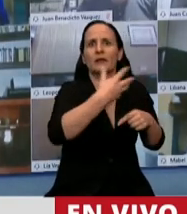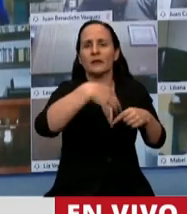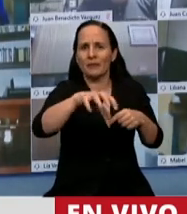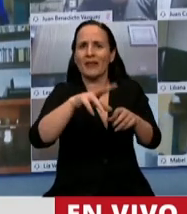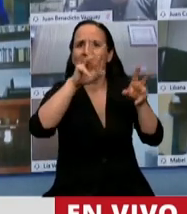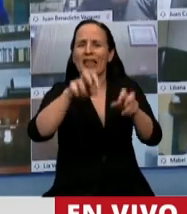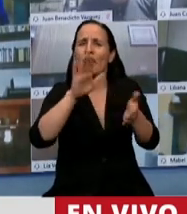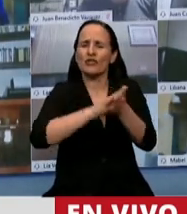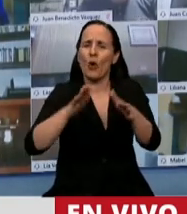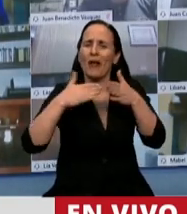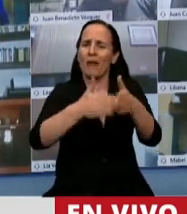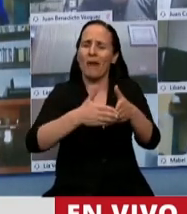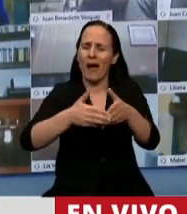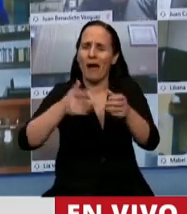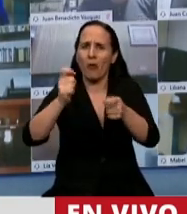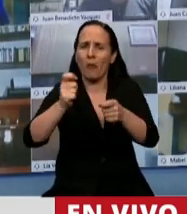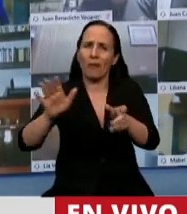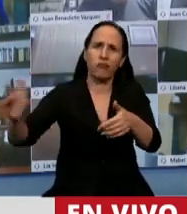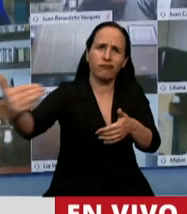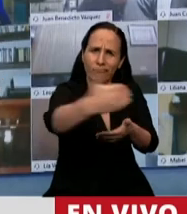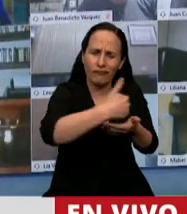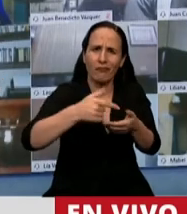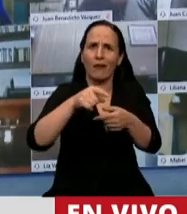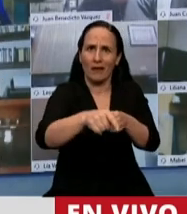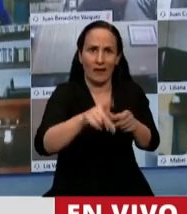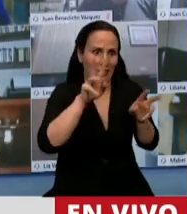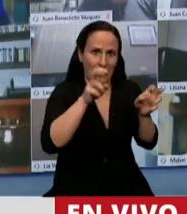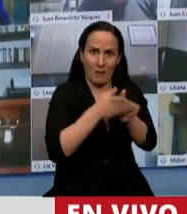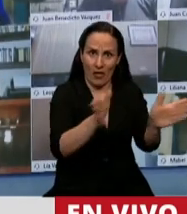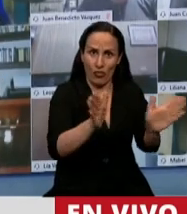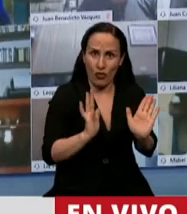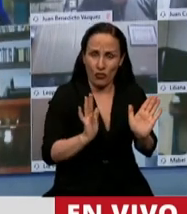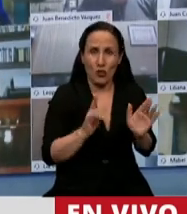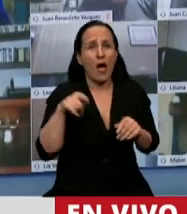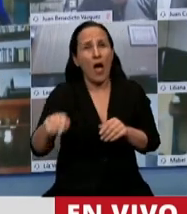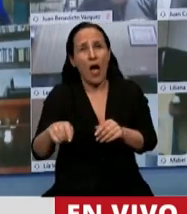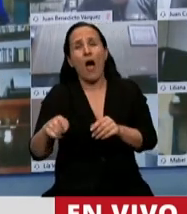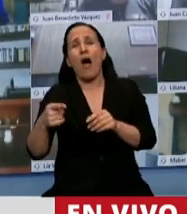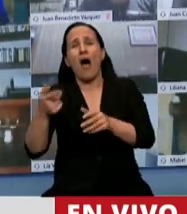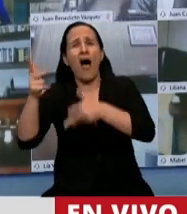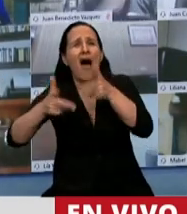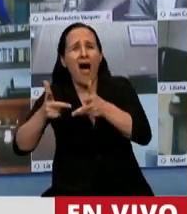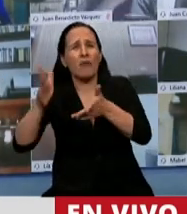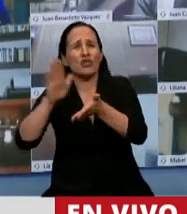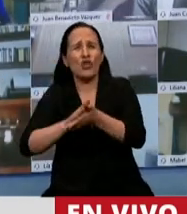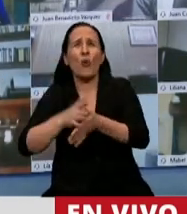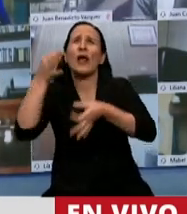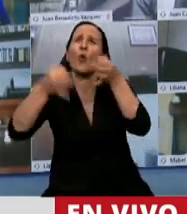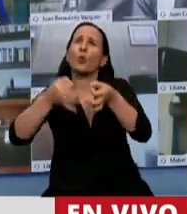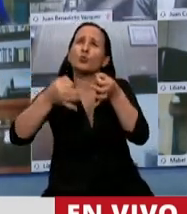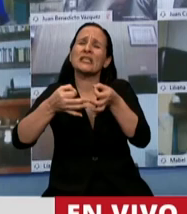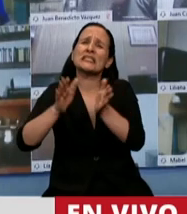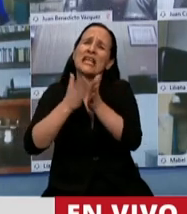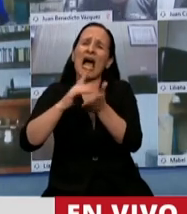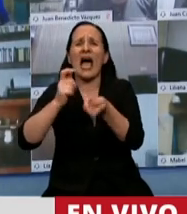pesca. No sé por qué insisten tanto con el tema de la reforma de la justicia. Me parece que están